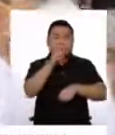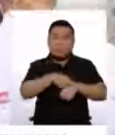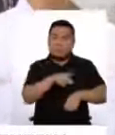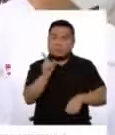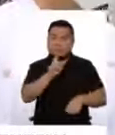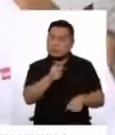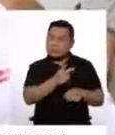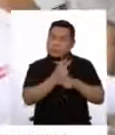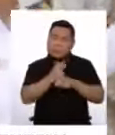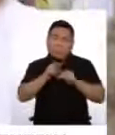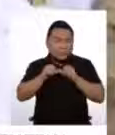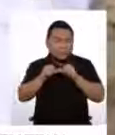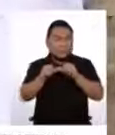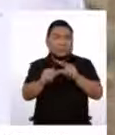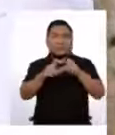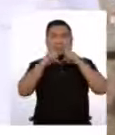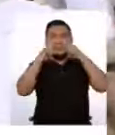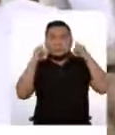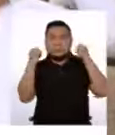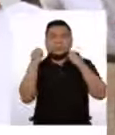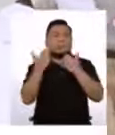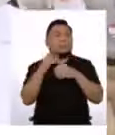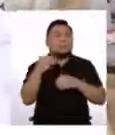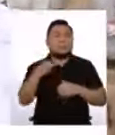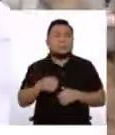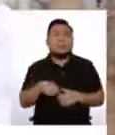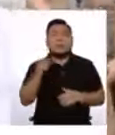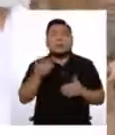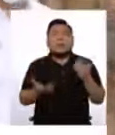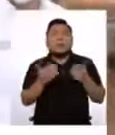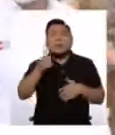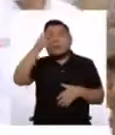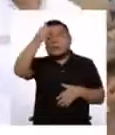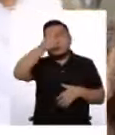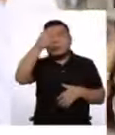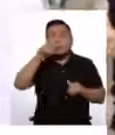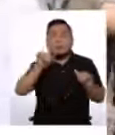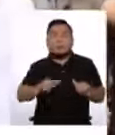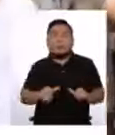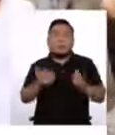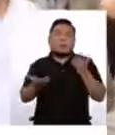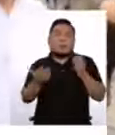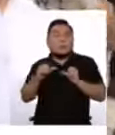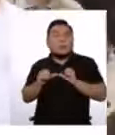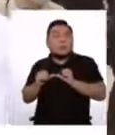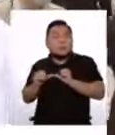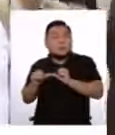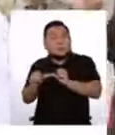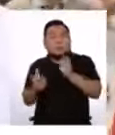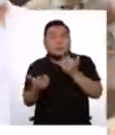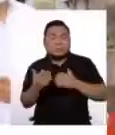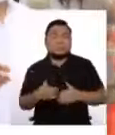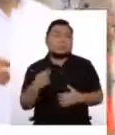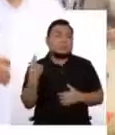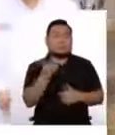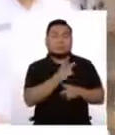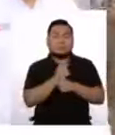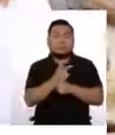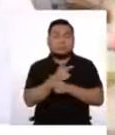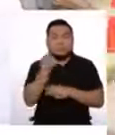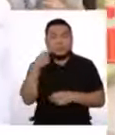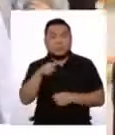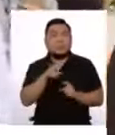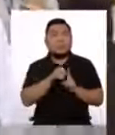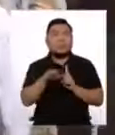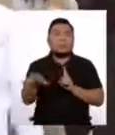Entonces, por lo menos el toque queda los días domingos seguramente que continuarán, porque tenemos que tener todas las medidas de seguridad para que el